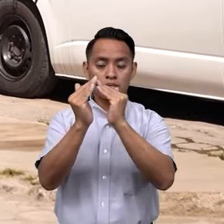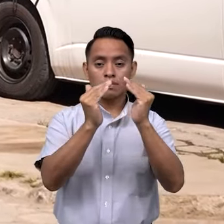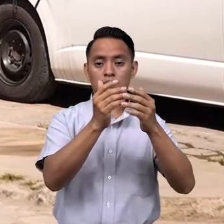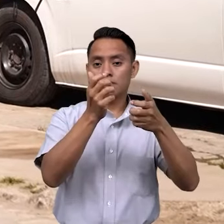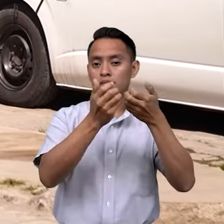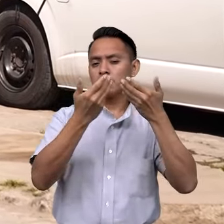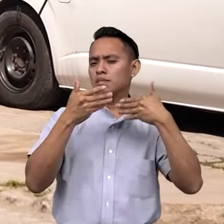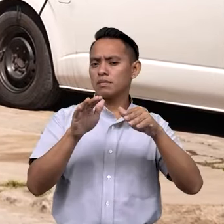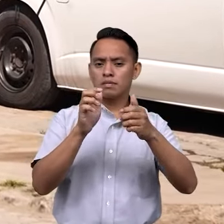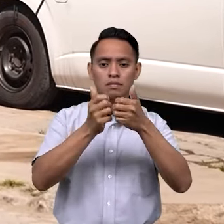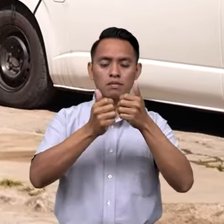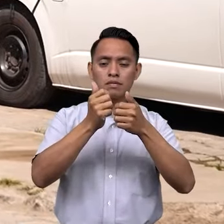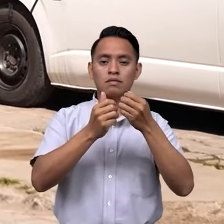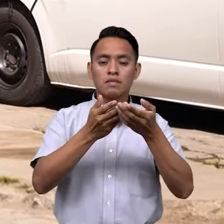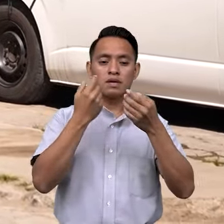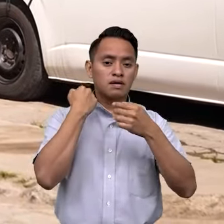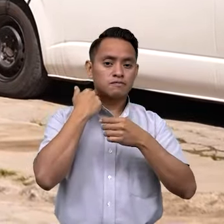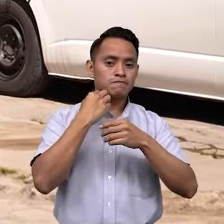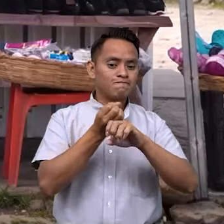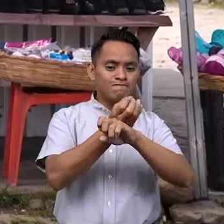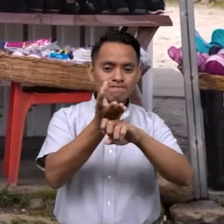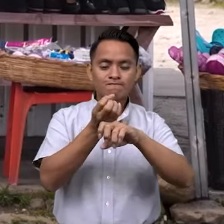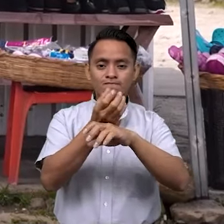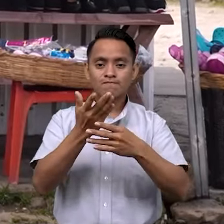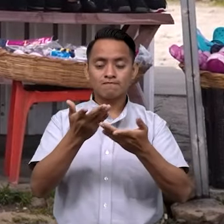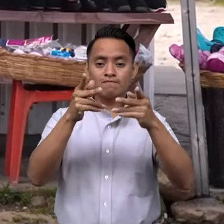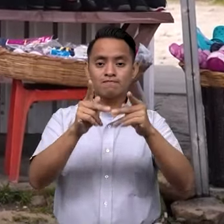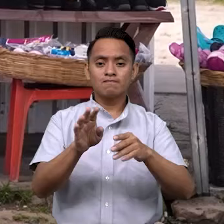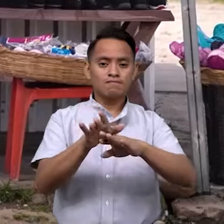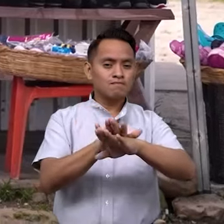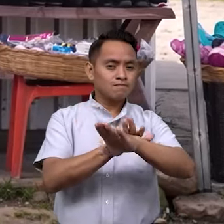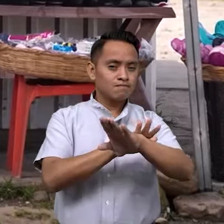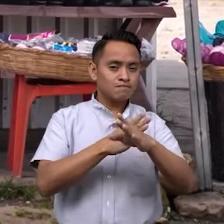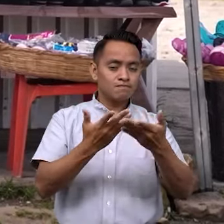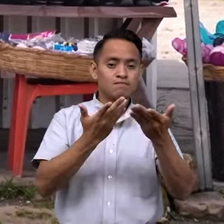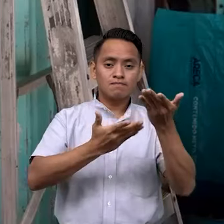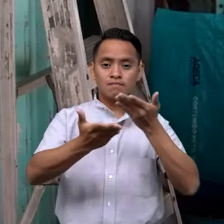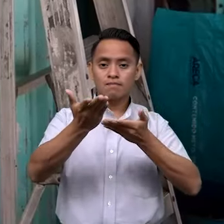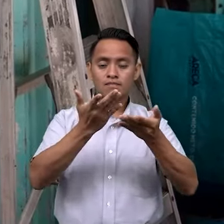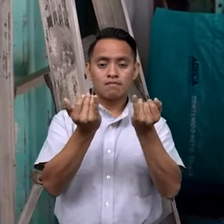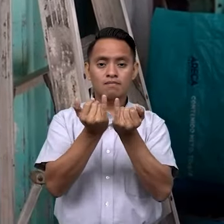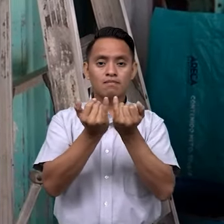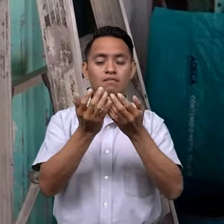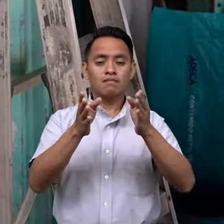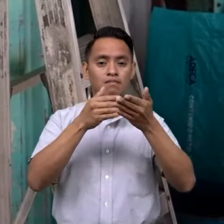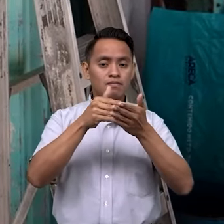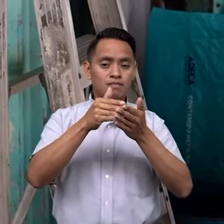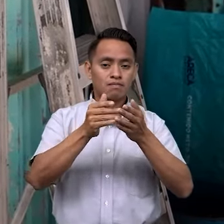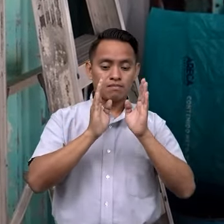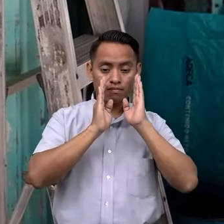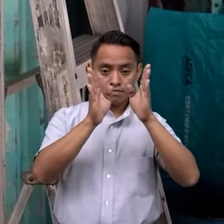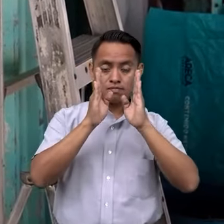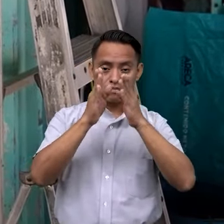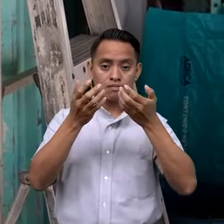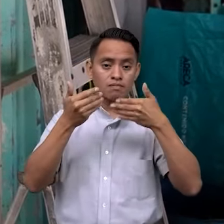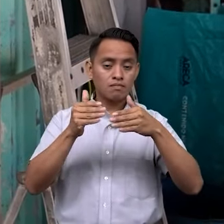evento, siempre estamos llevando el mensaje. Entonces, sí, la gente tiene una gran conciencia y esto nos hace más fácil la organización y atención a cualquier